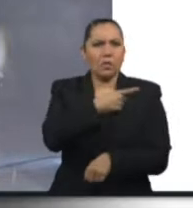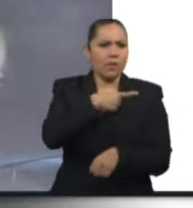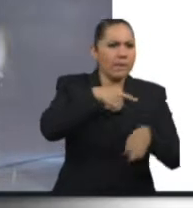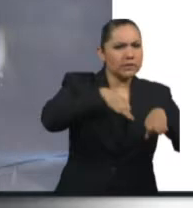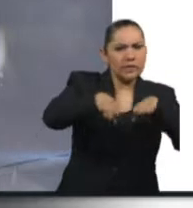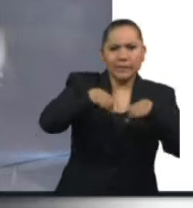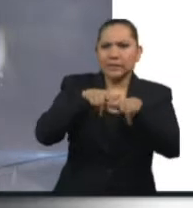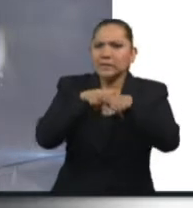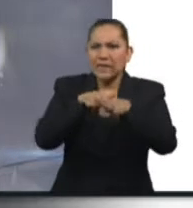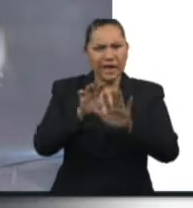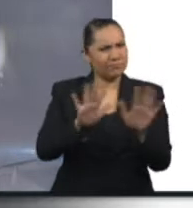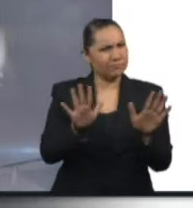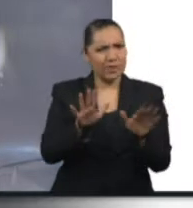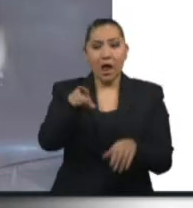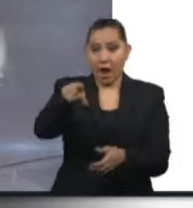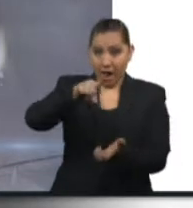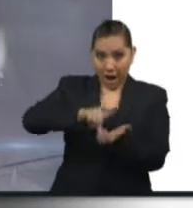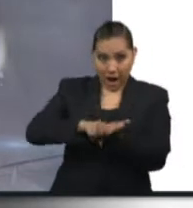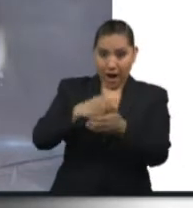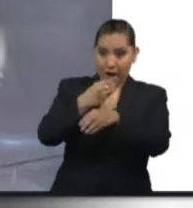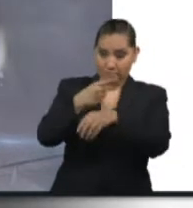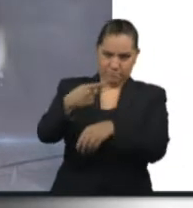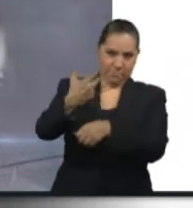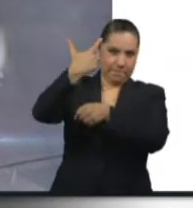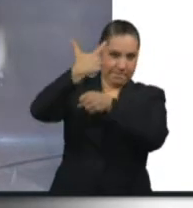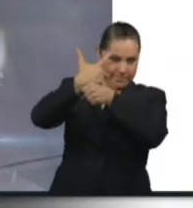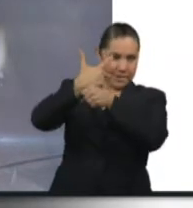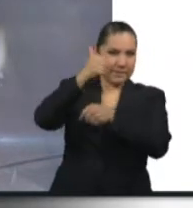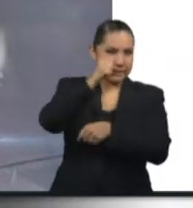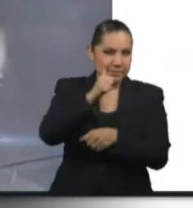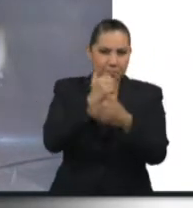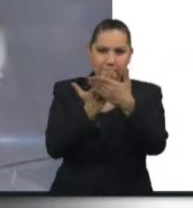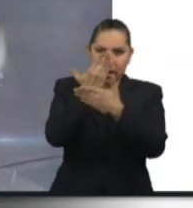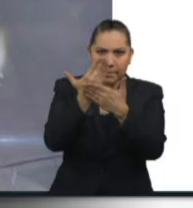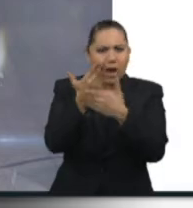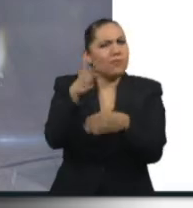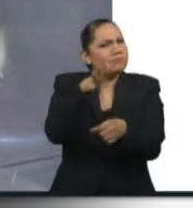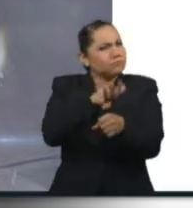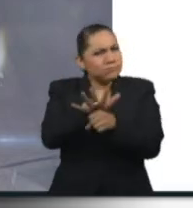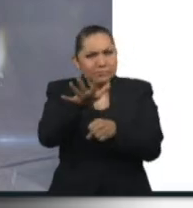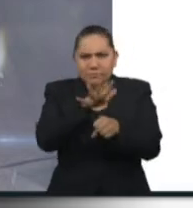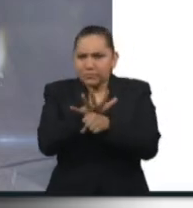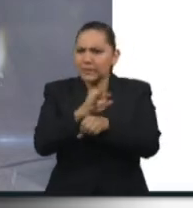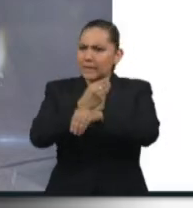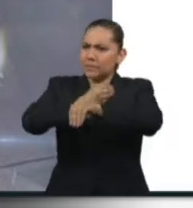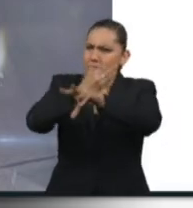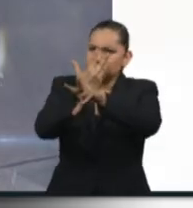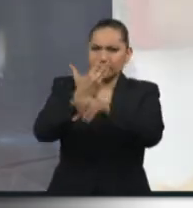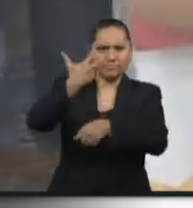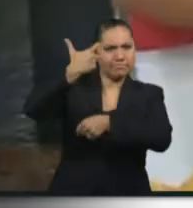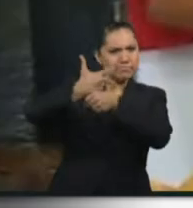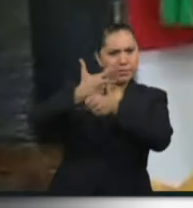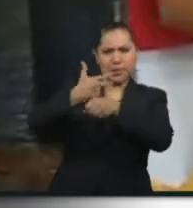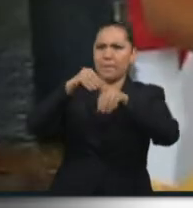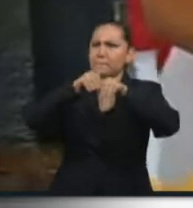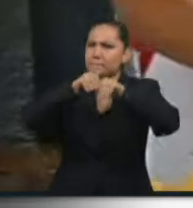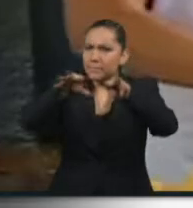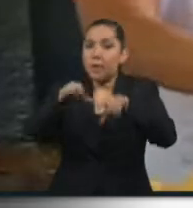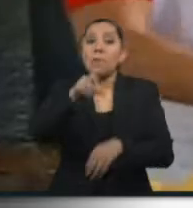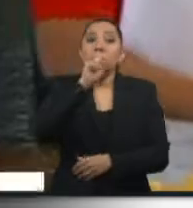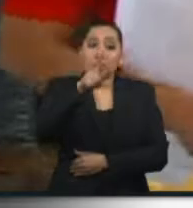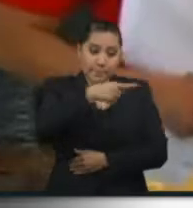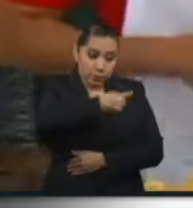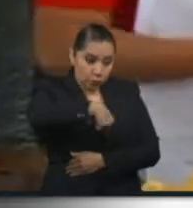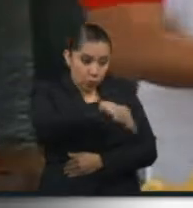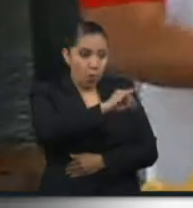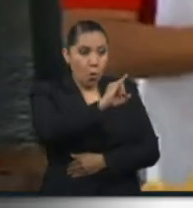que además de que la Cámara de Diputados, la Jucopo y la mesa directiva siguen en espera de la reunión con el secretario de Hacienda